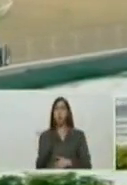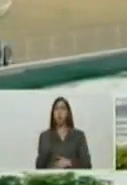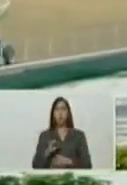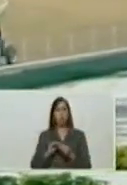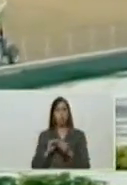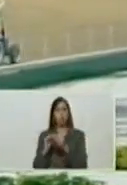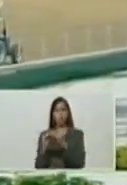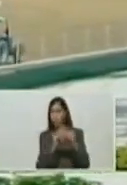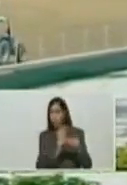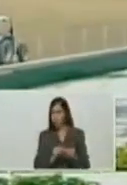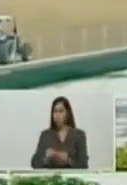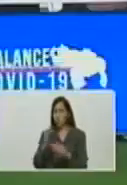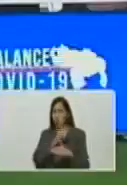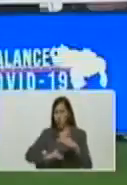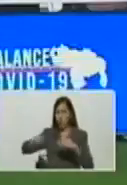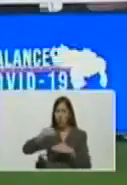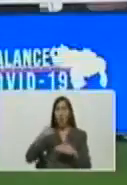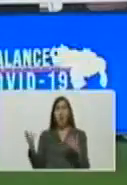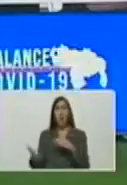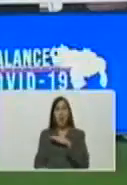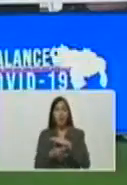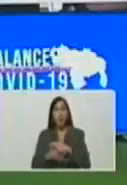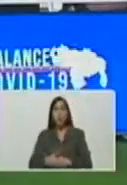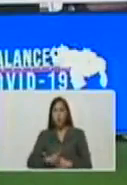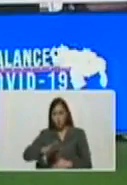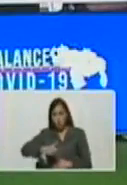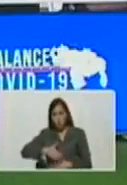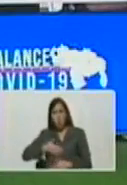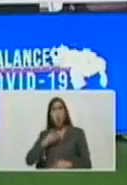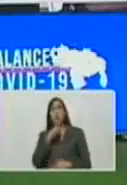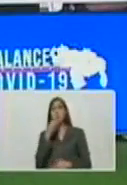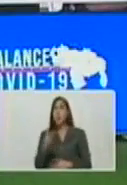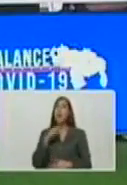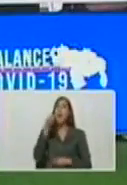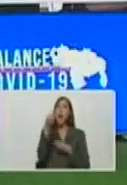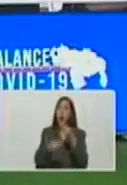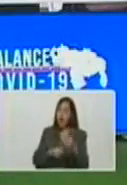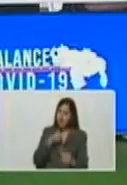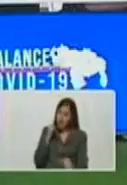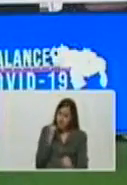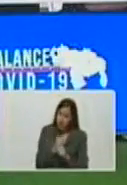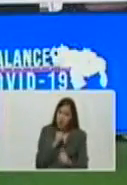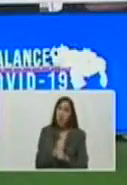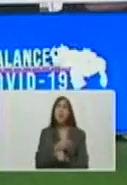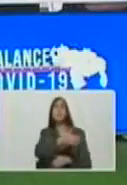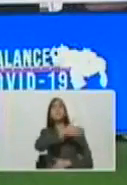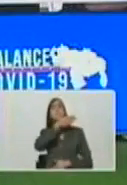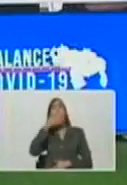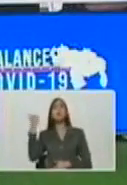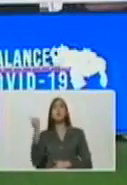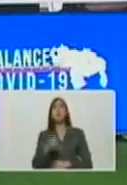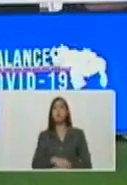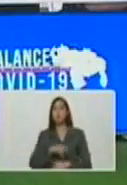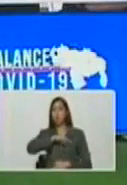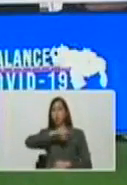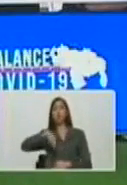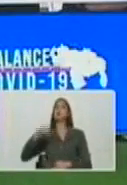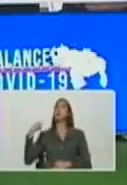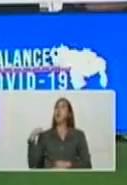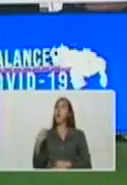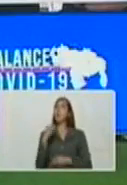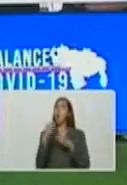arreglado, con la más alta tecnología. Las cosas se pueden hacer bien, las cosas se pueden mejorar, y nosotros tenemos que hacer